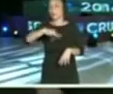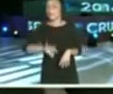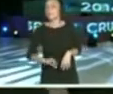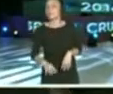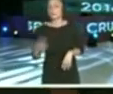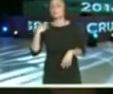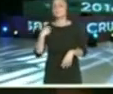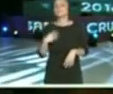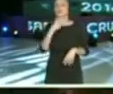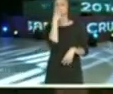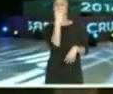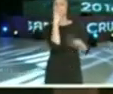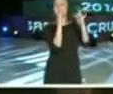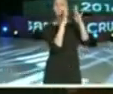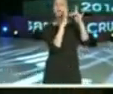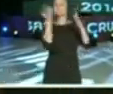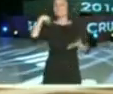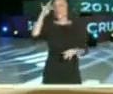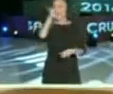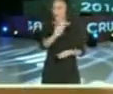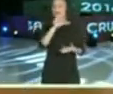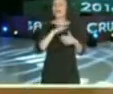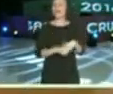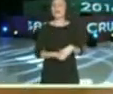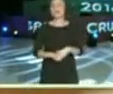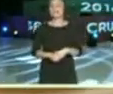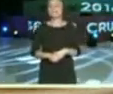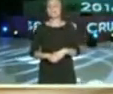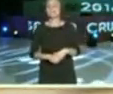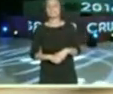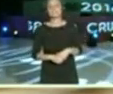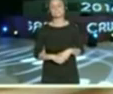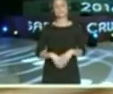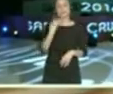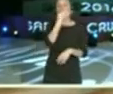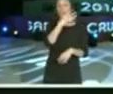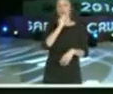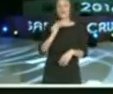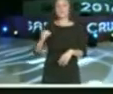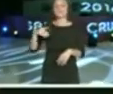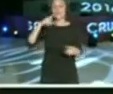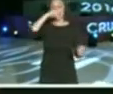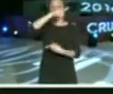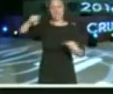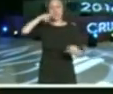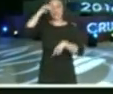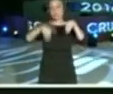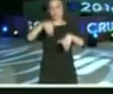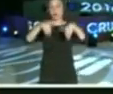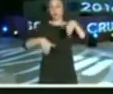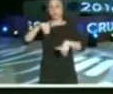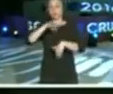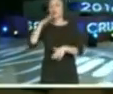Perro flauta, ya lo tenemos. 40 caños solo, ciudadano. Eso porque era amigo de